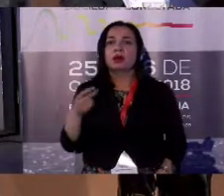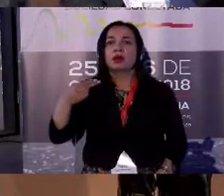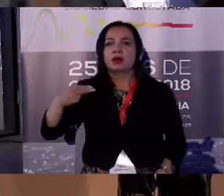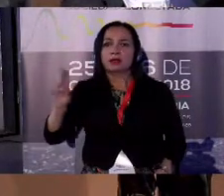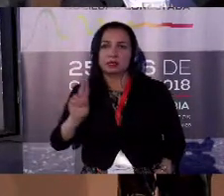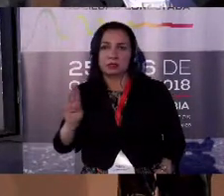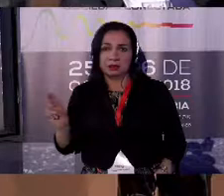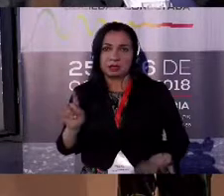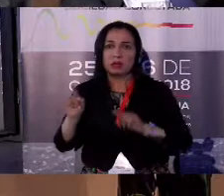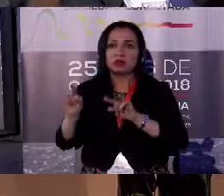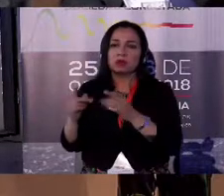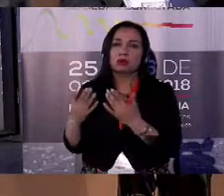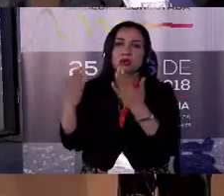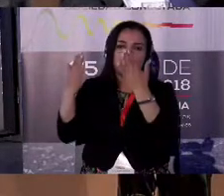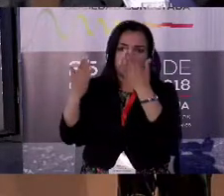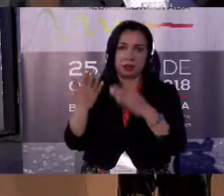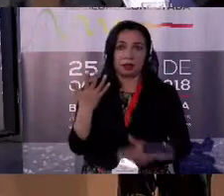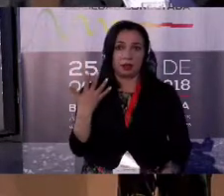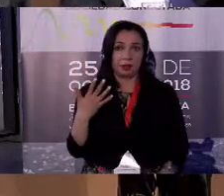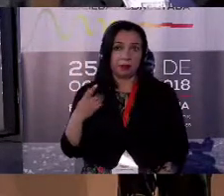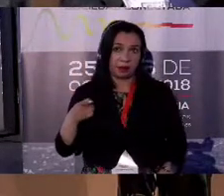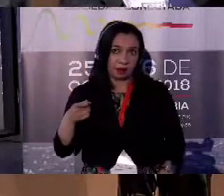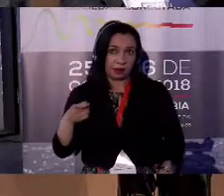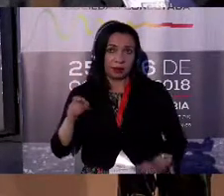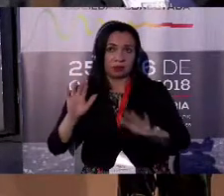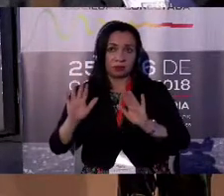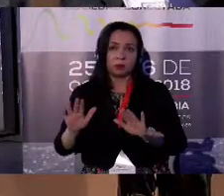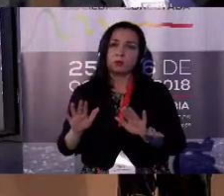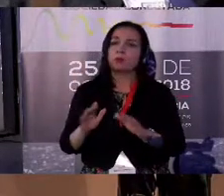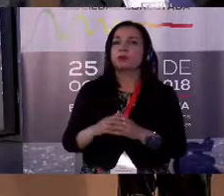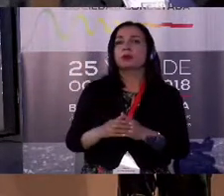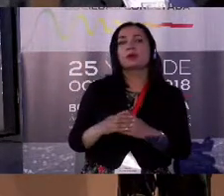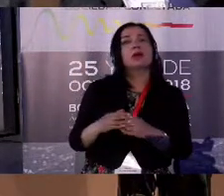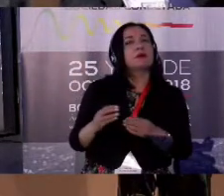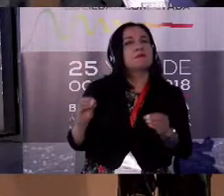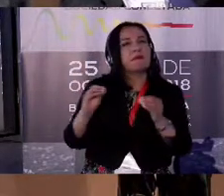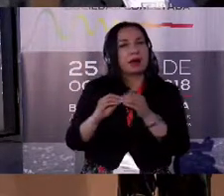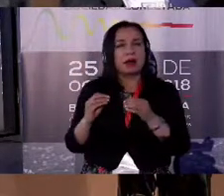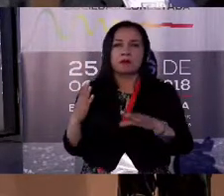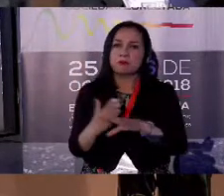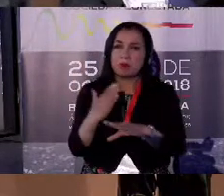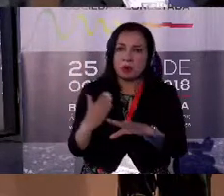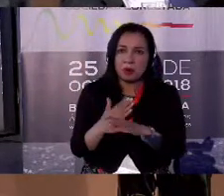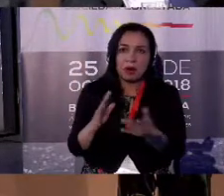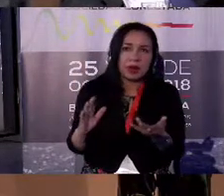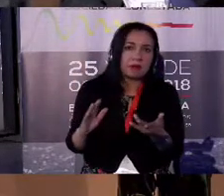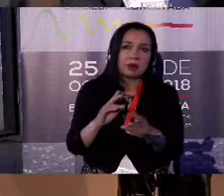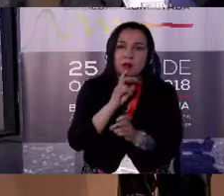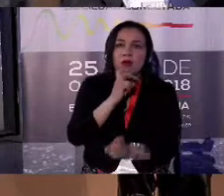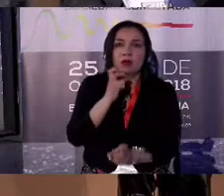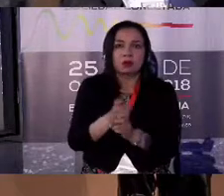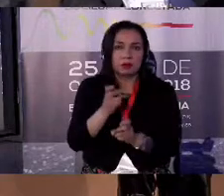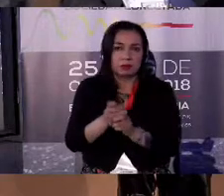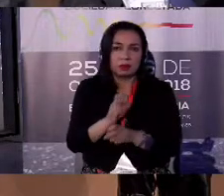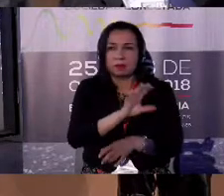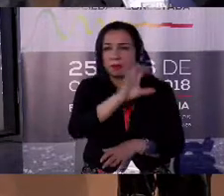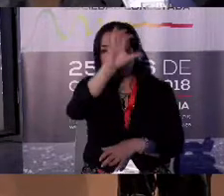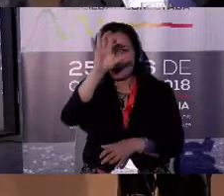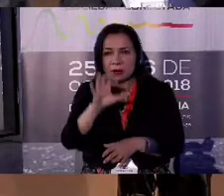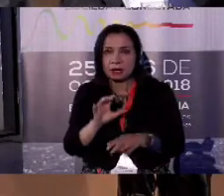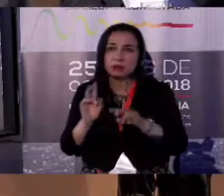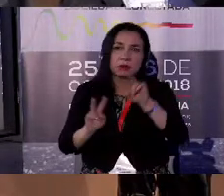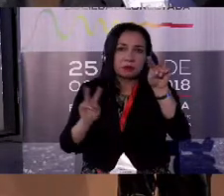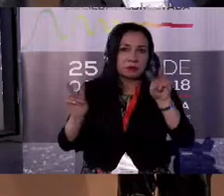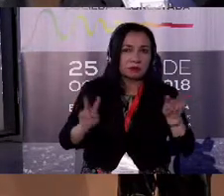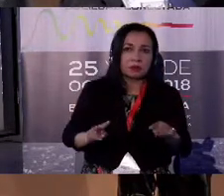lanzar la quinta generación. ¿Han habido algunos problemas o inconvenientes en diferentes países? No sé si Pablo